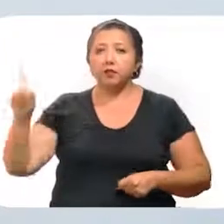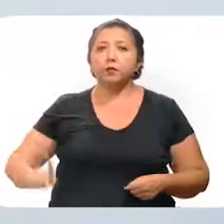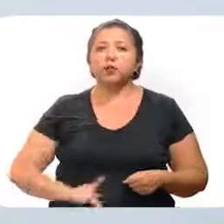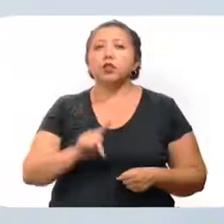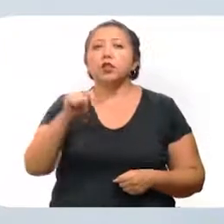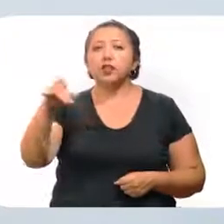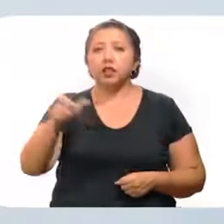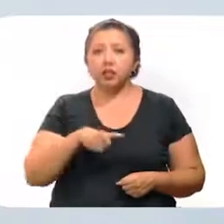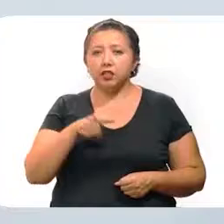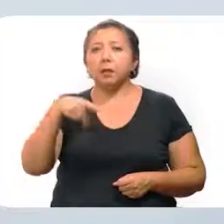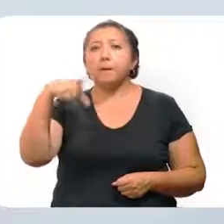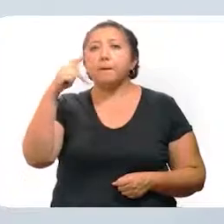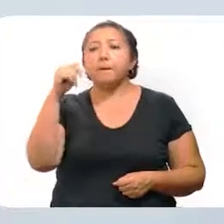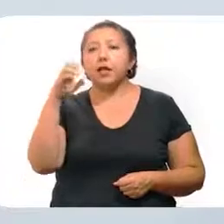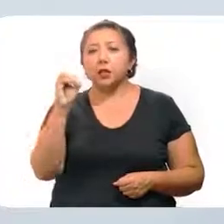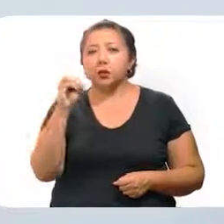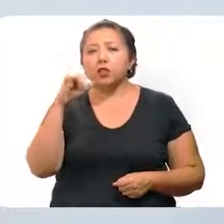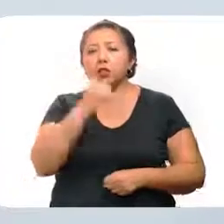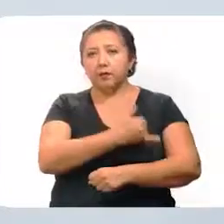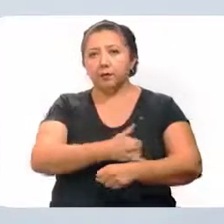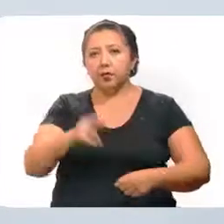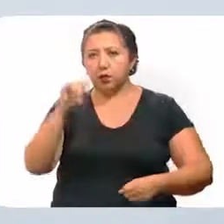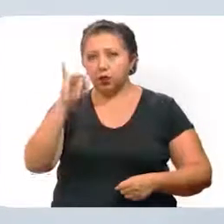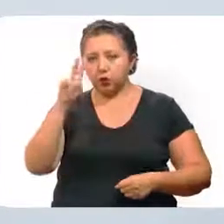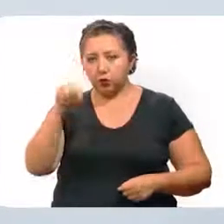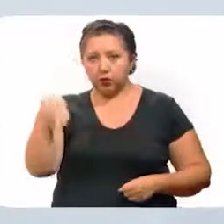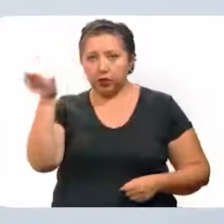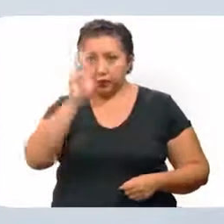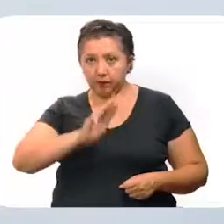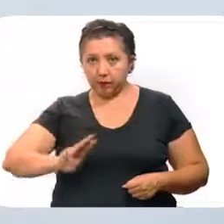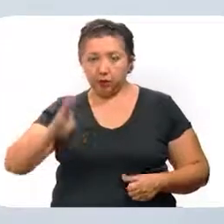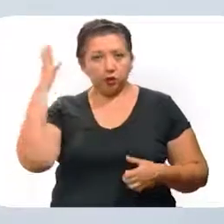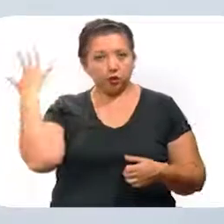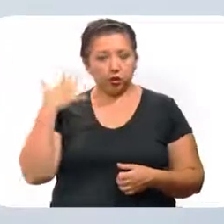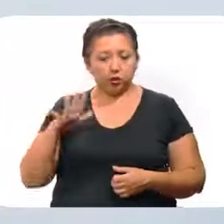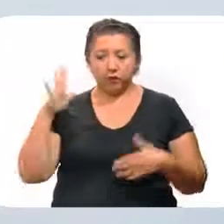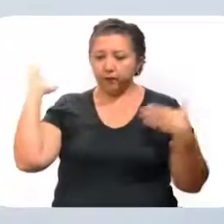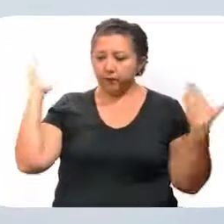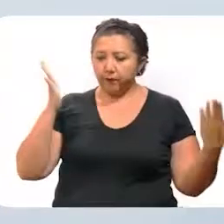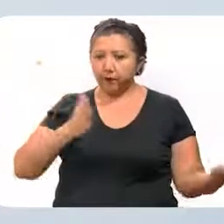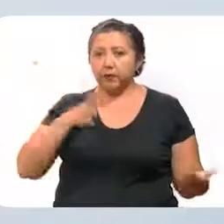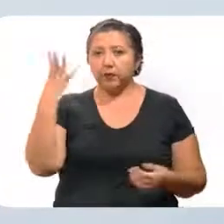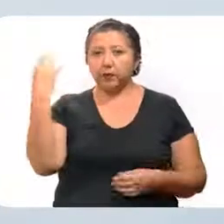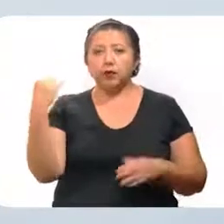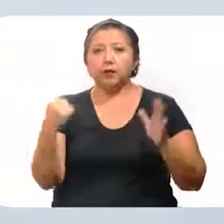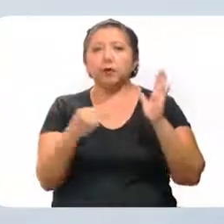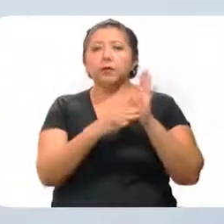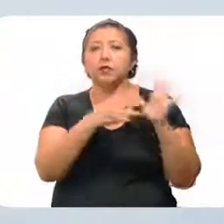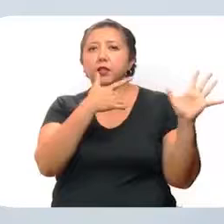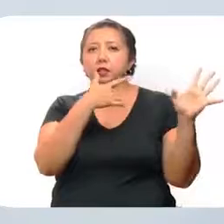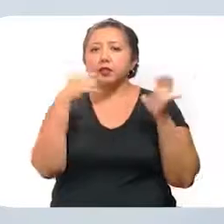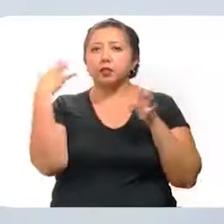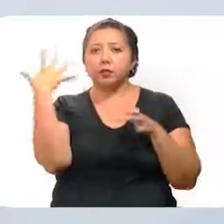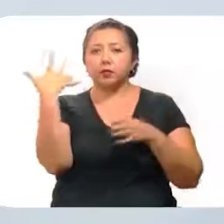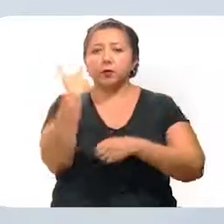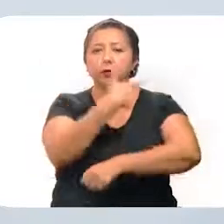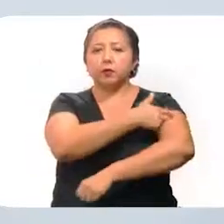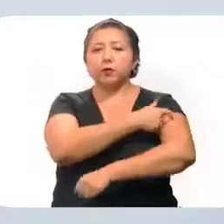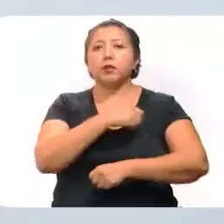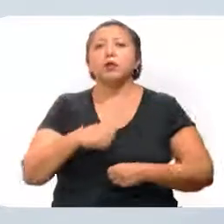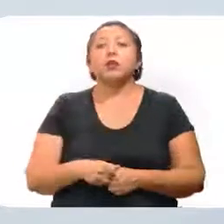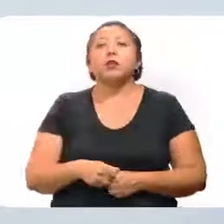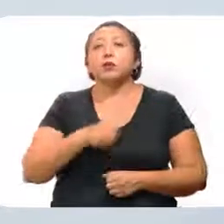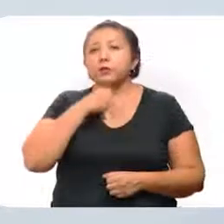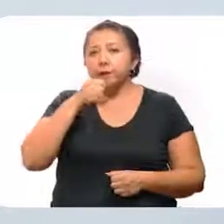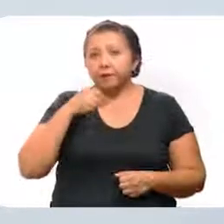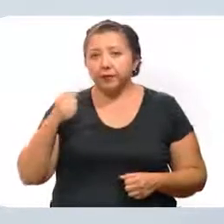de Tecash, Peto, Izamal y Tinum. El miércoles 10 llegó a Yucatán un lote de 9.750 vacunas para adultos